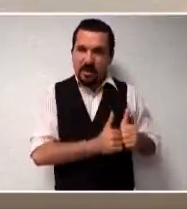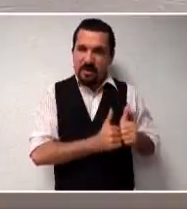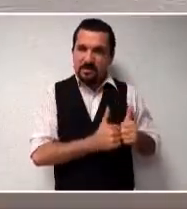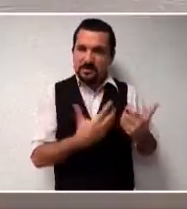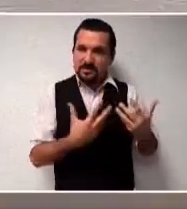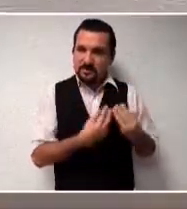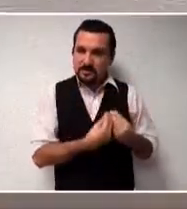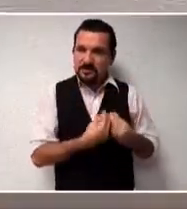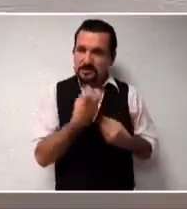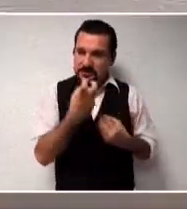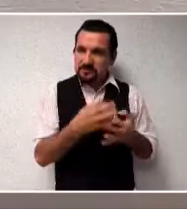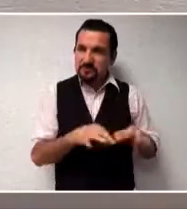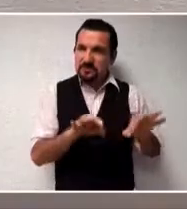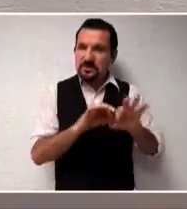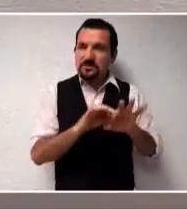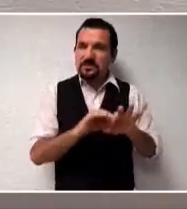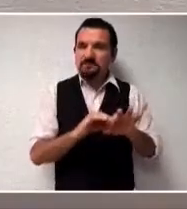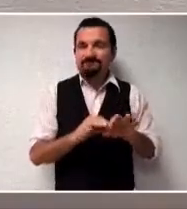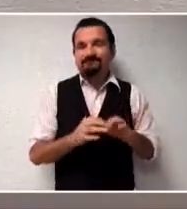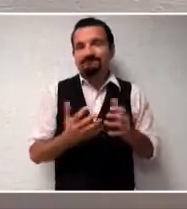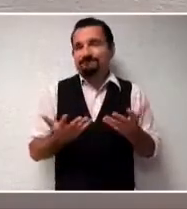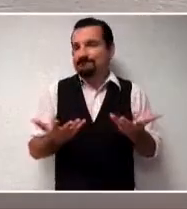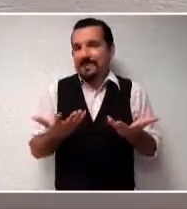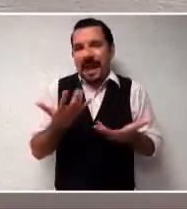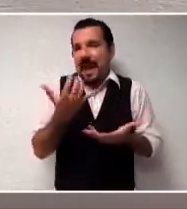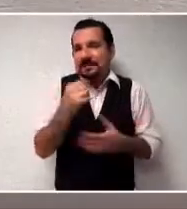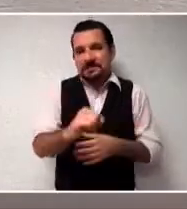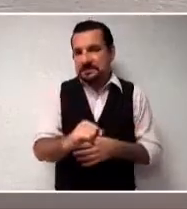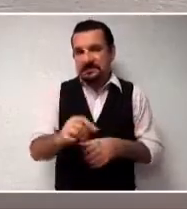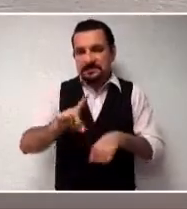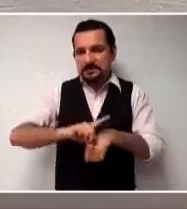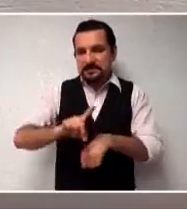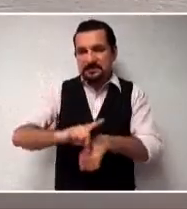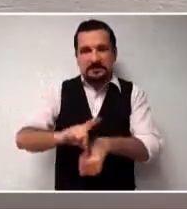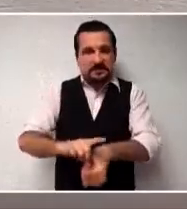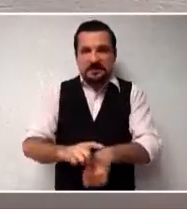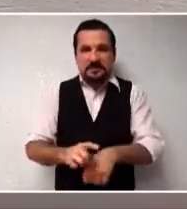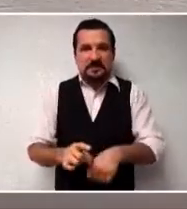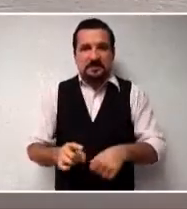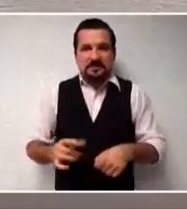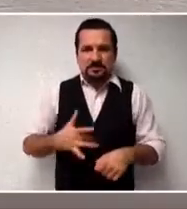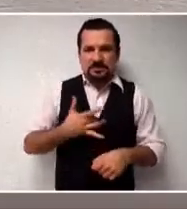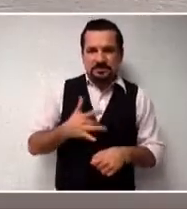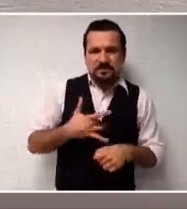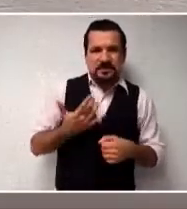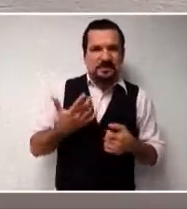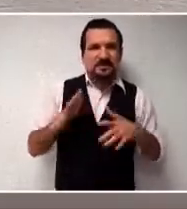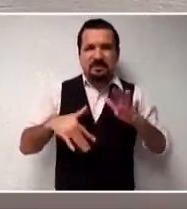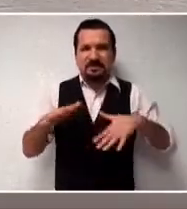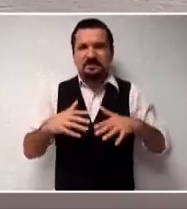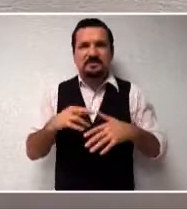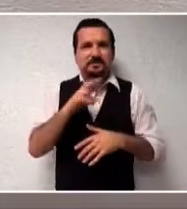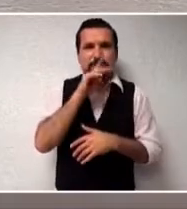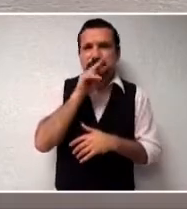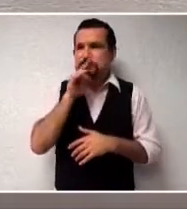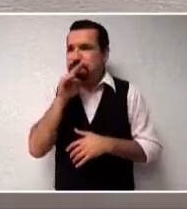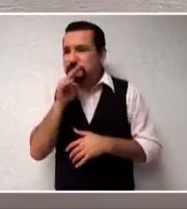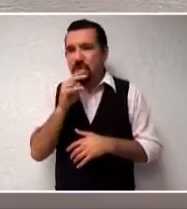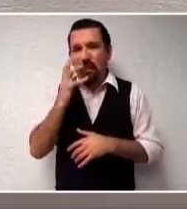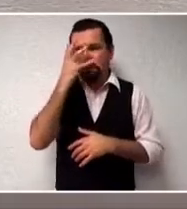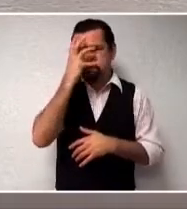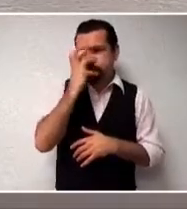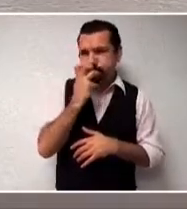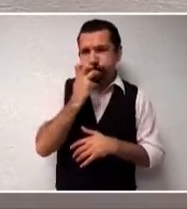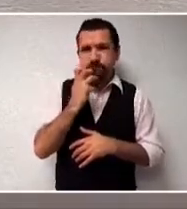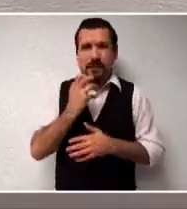es totalmente normal que durante estos días tenga síntomas de desesperación o de tristeza